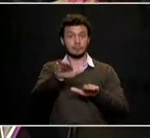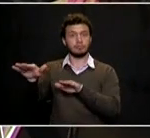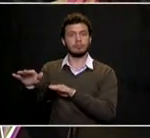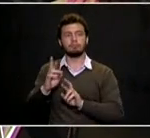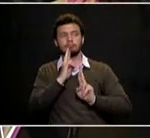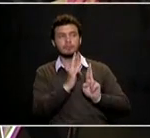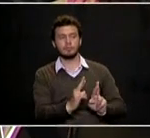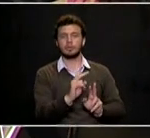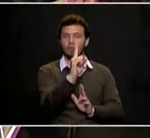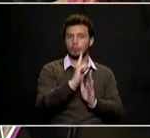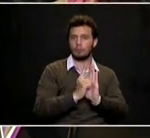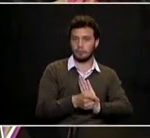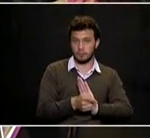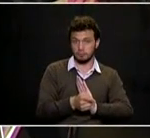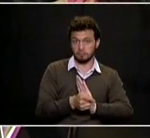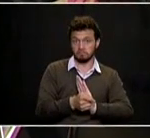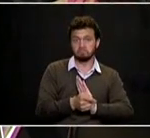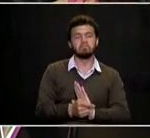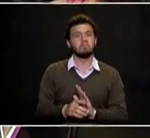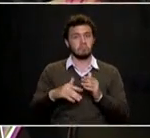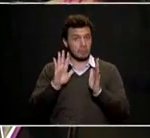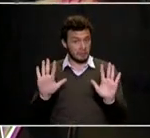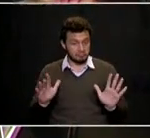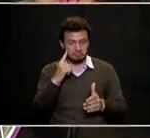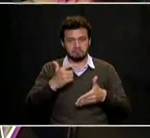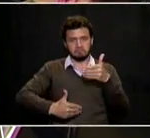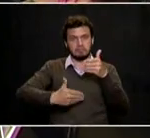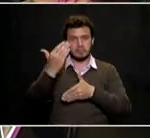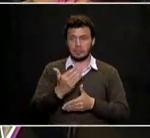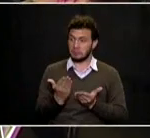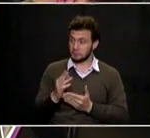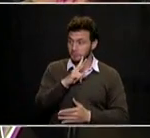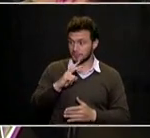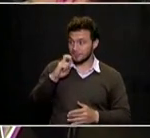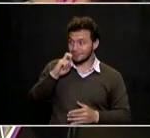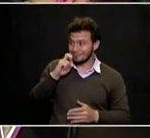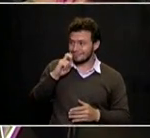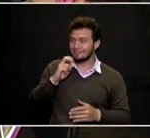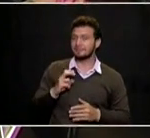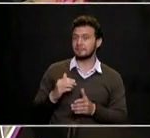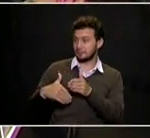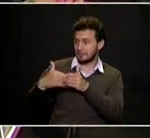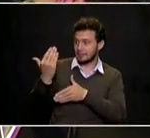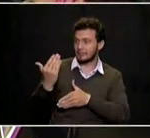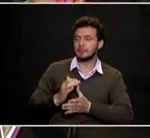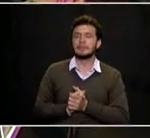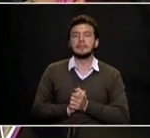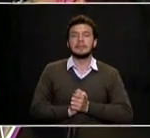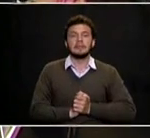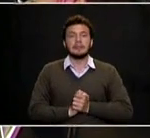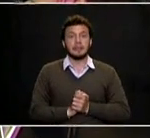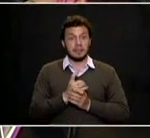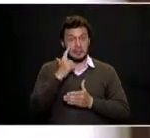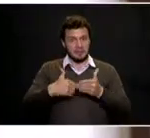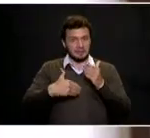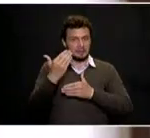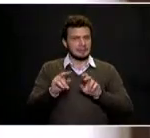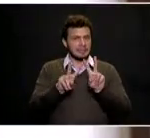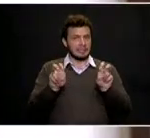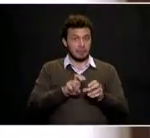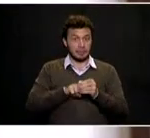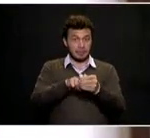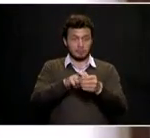responderla en ese sentido iniciemos marcelo vamos a iniciar entonces con el tema de movilidad recordemos los temas